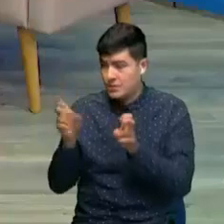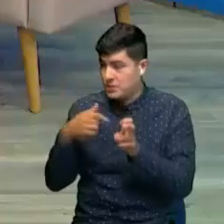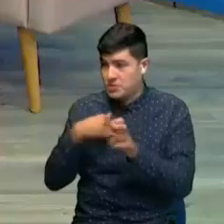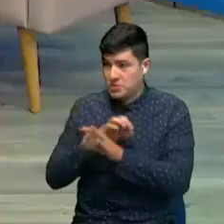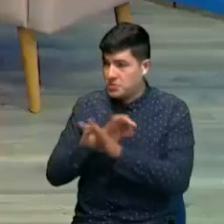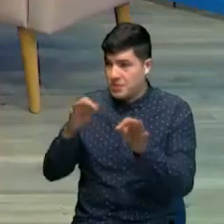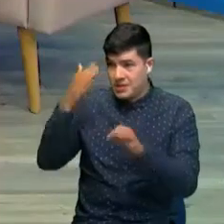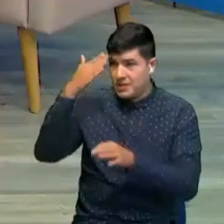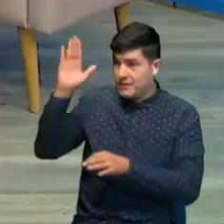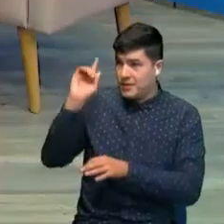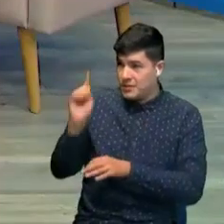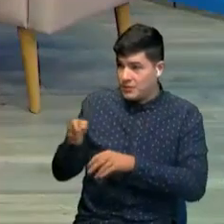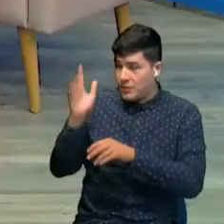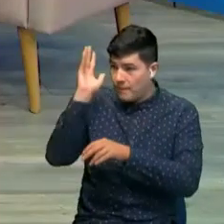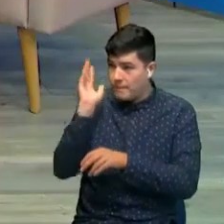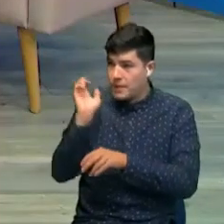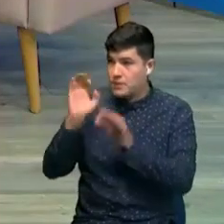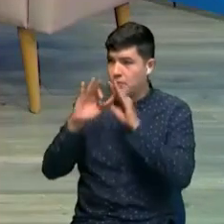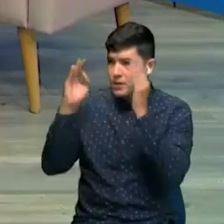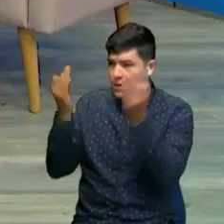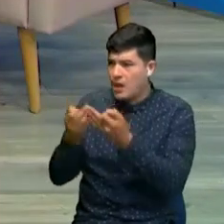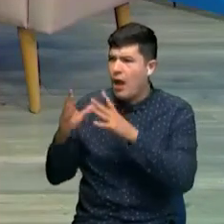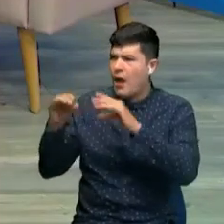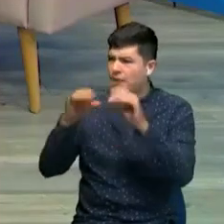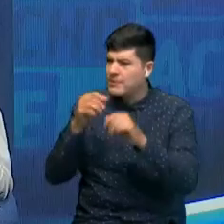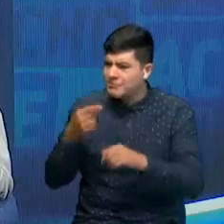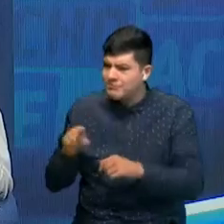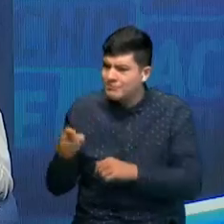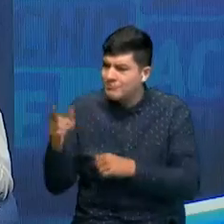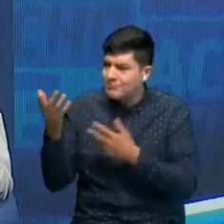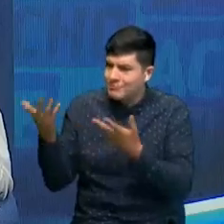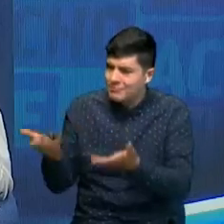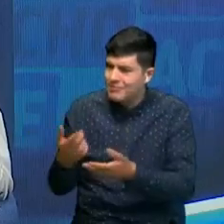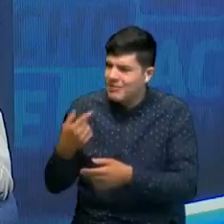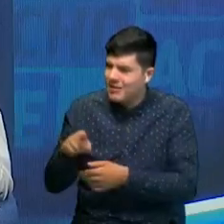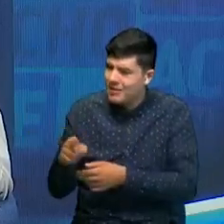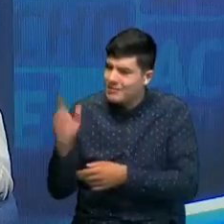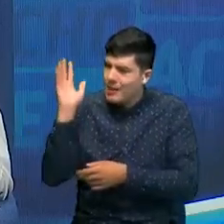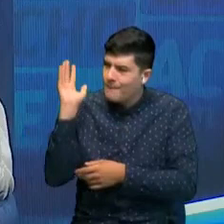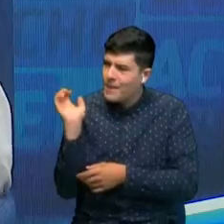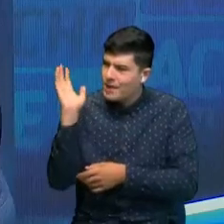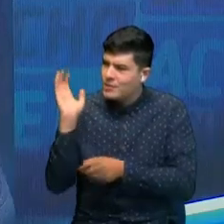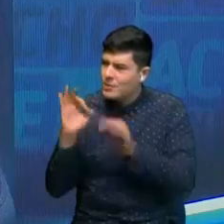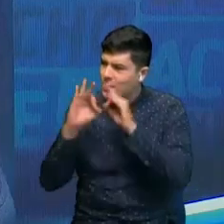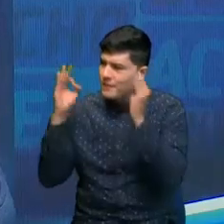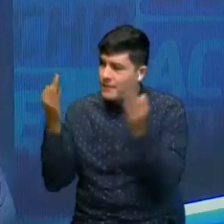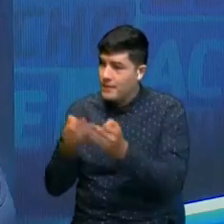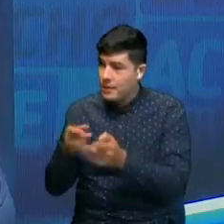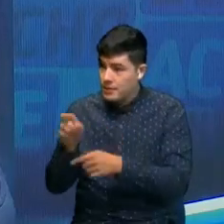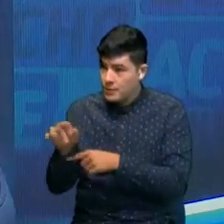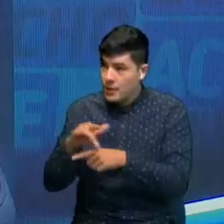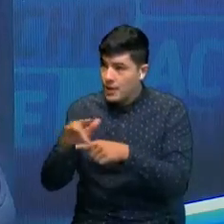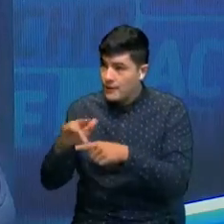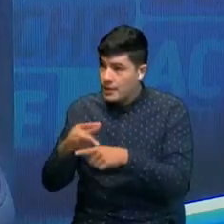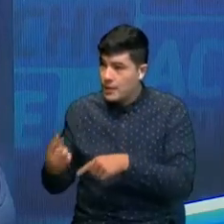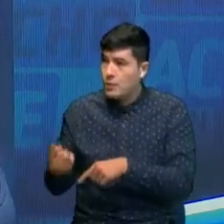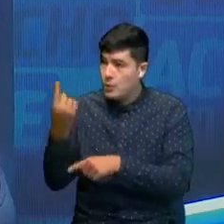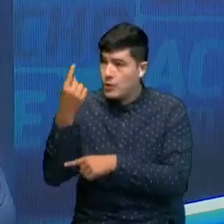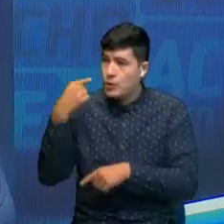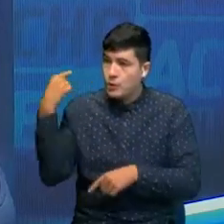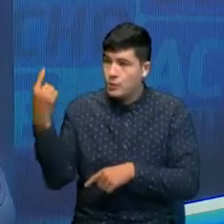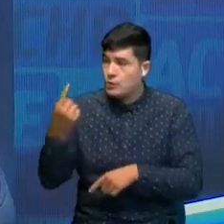tema de la pensión familiar. Hablemos un poquito de ese concepto. ¿Esto aplica únicamente